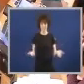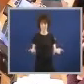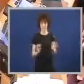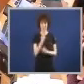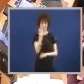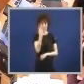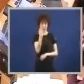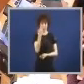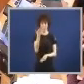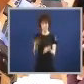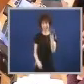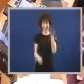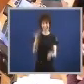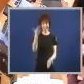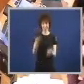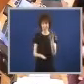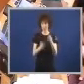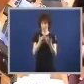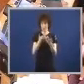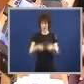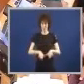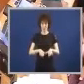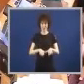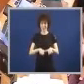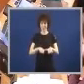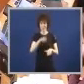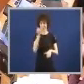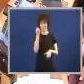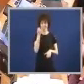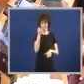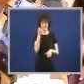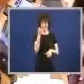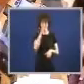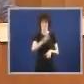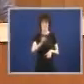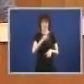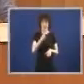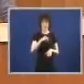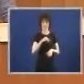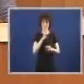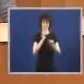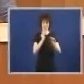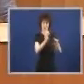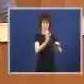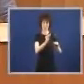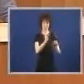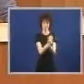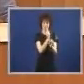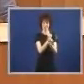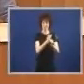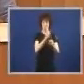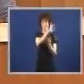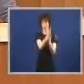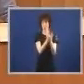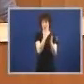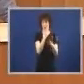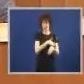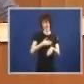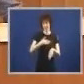primeiro balance descualifica en sí mesmo a disciplina orzamentaria pretendida polo Goberno na aplicación desta lei nos últimos 6 anos. Por lo